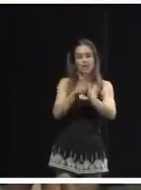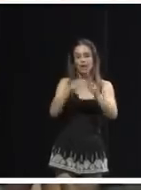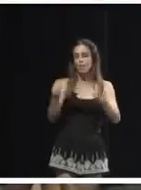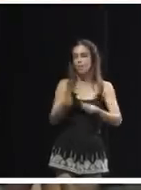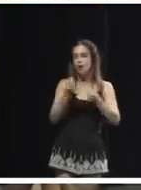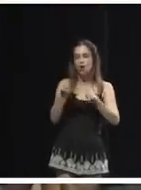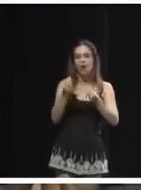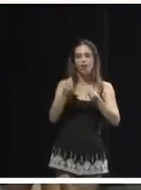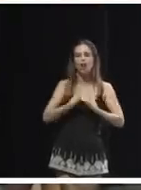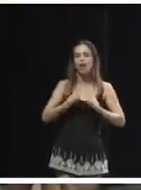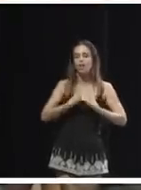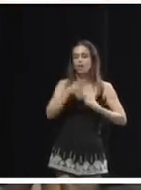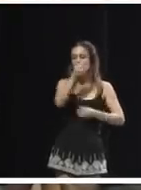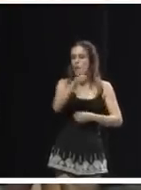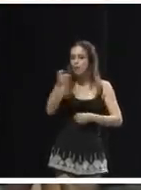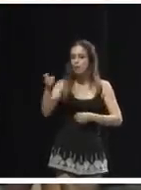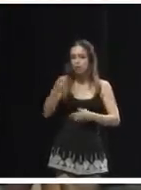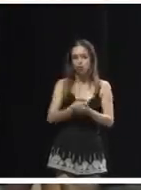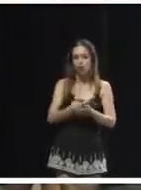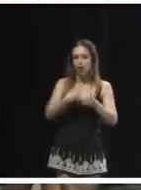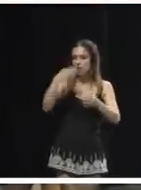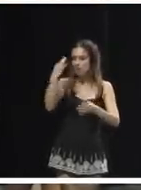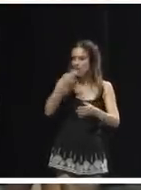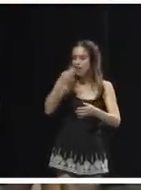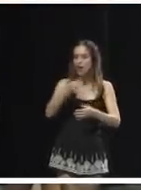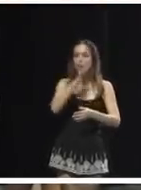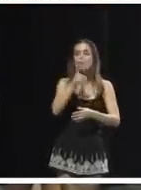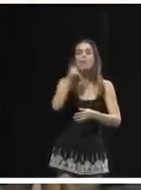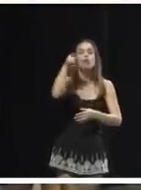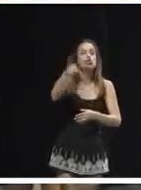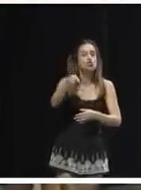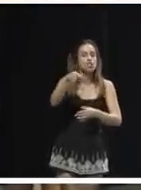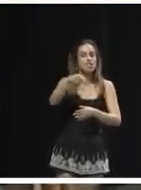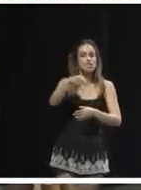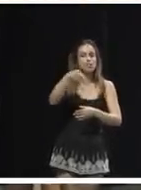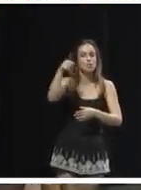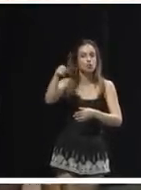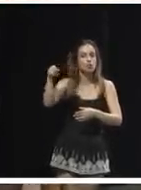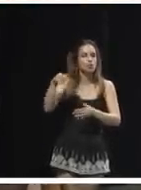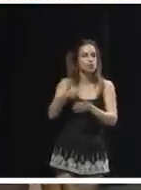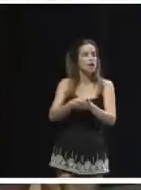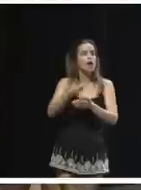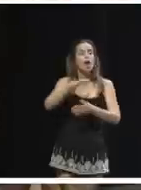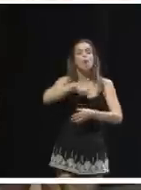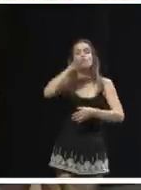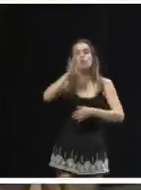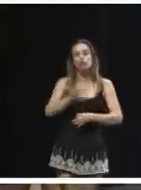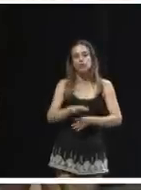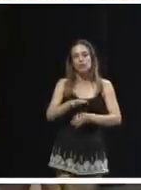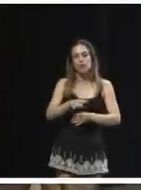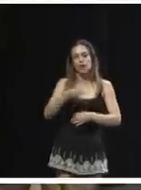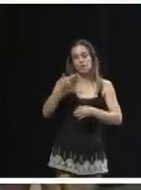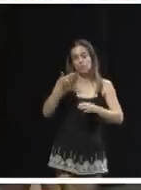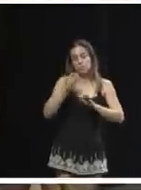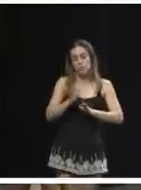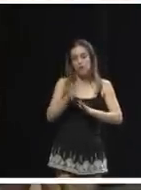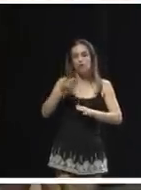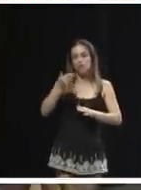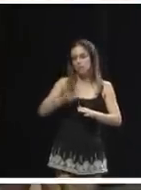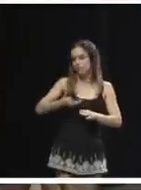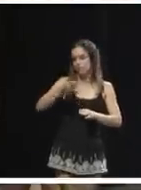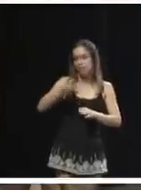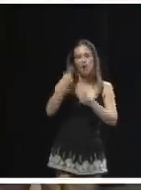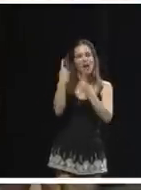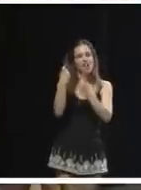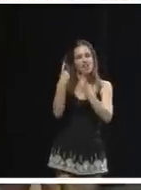la vida de la gente, porque va por ti, porque es posible y, sobre todo, porque es necesario. Y vamos a